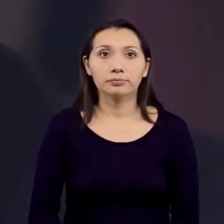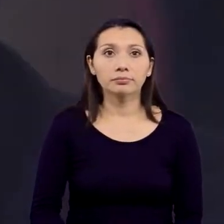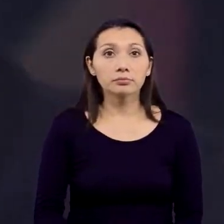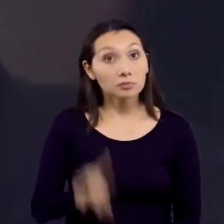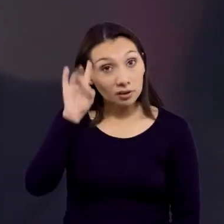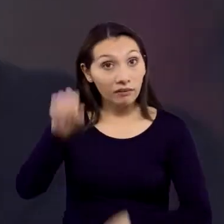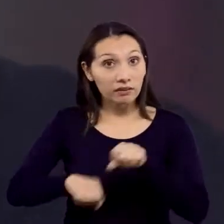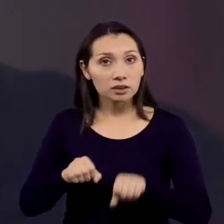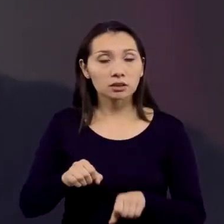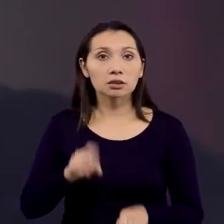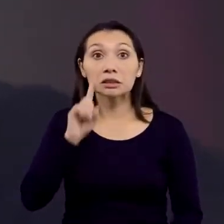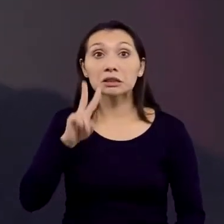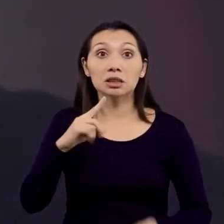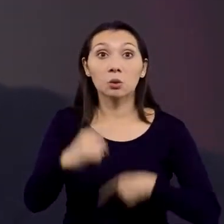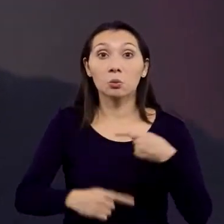comedor. Bueno, sonrisa.